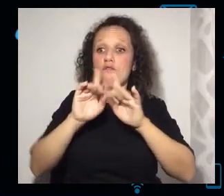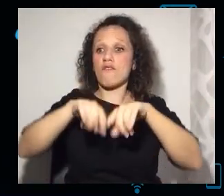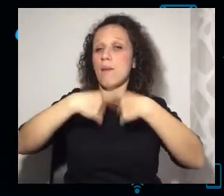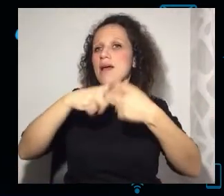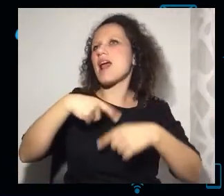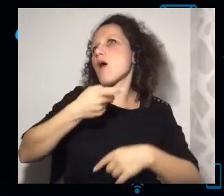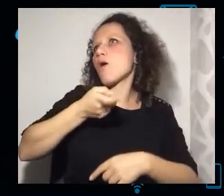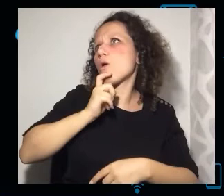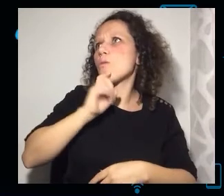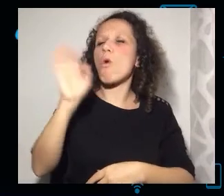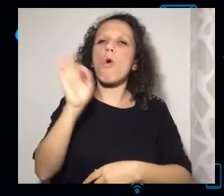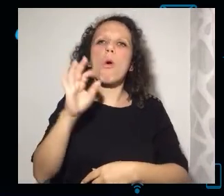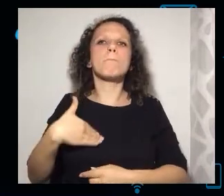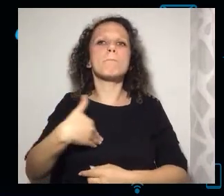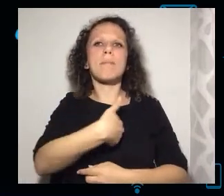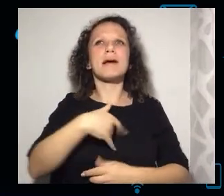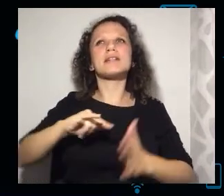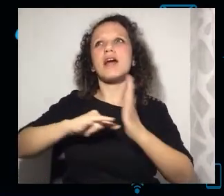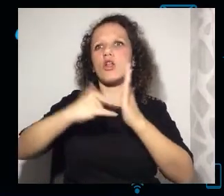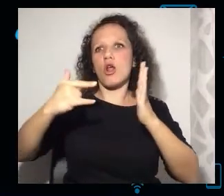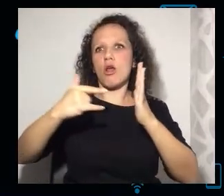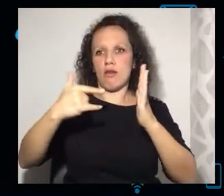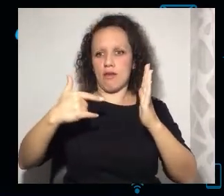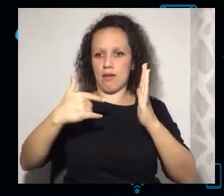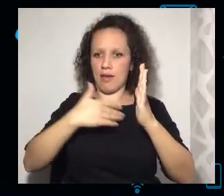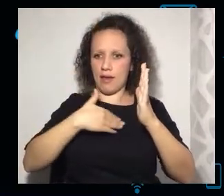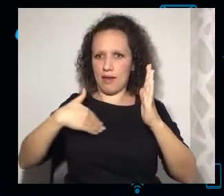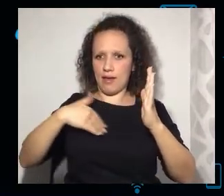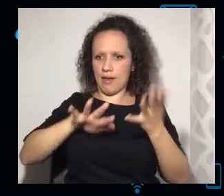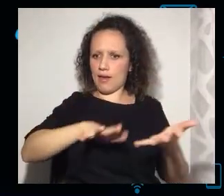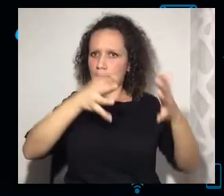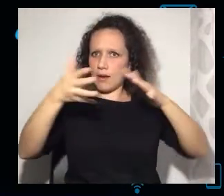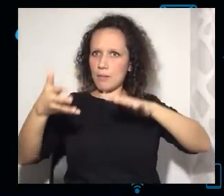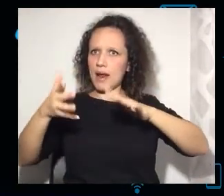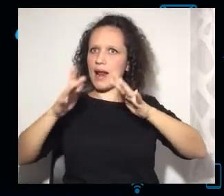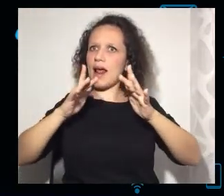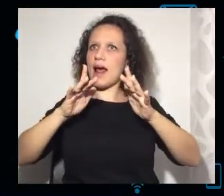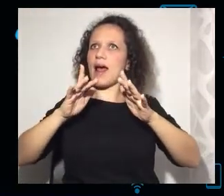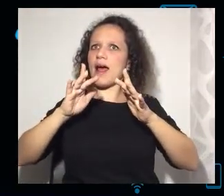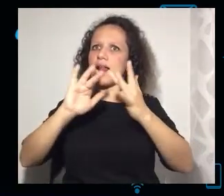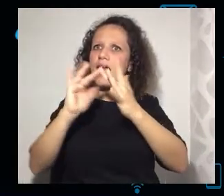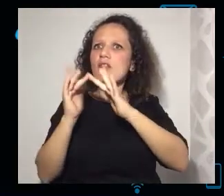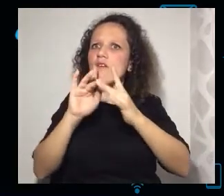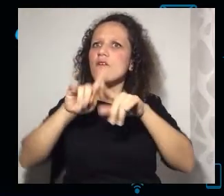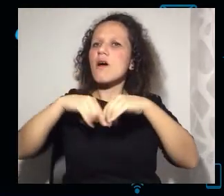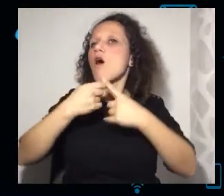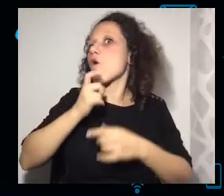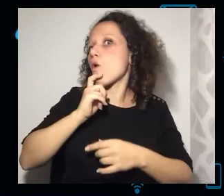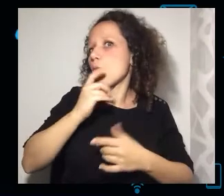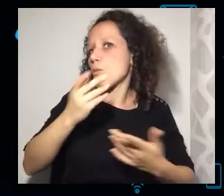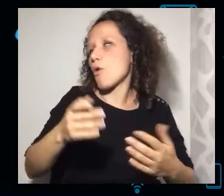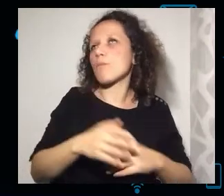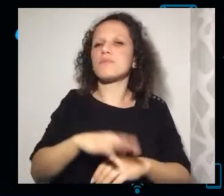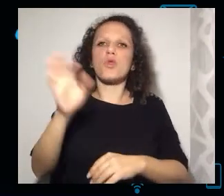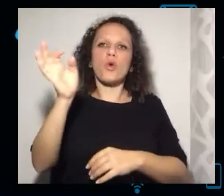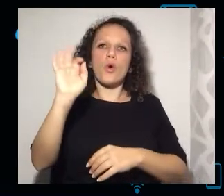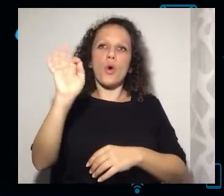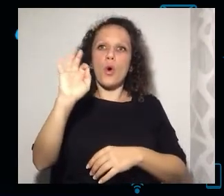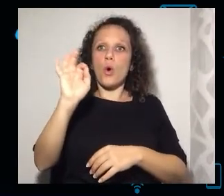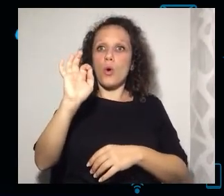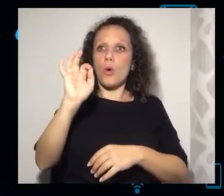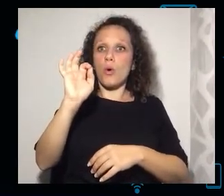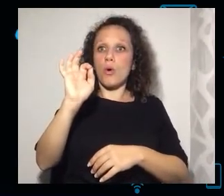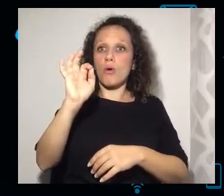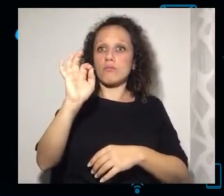papel queremos que la tecnología tenga en esta en estas relaciones familiares como como podemos